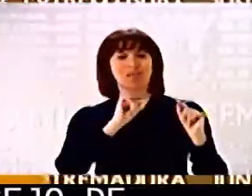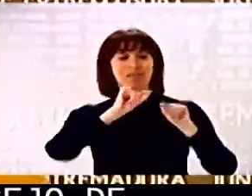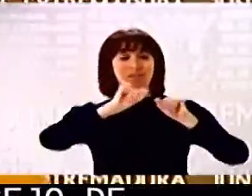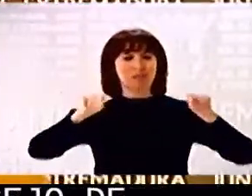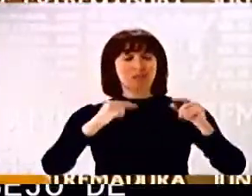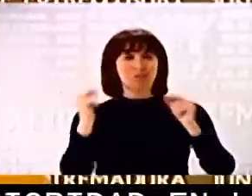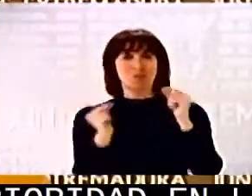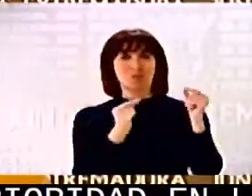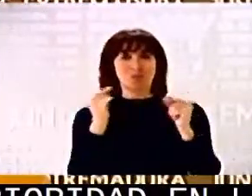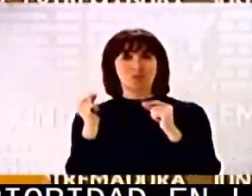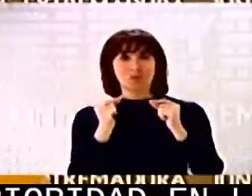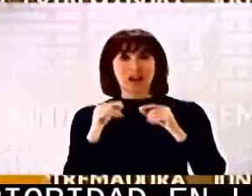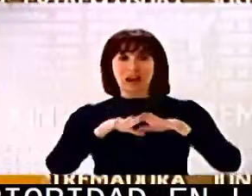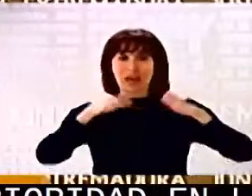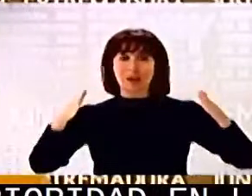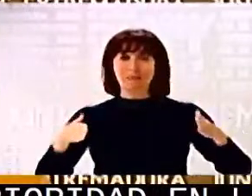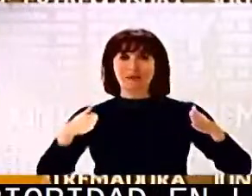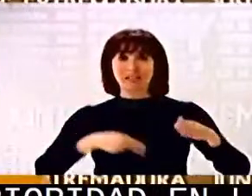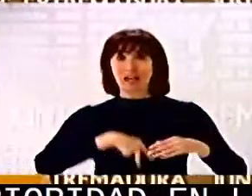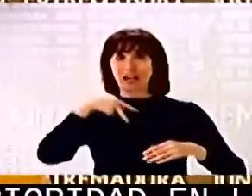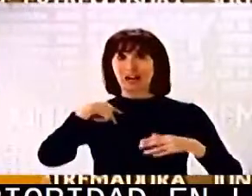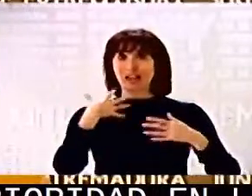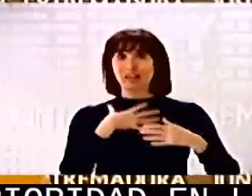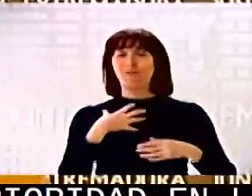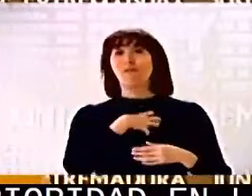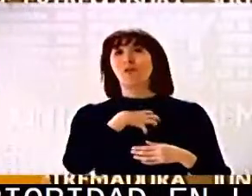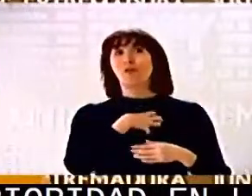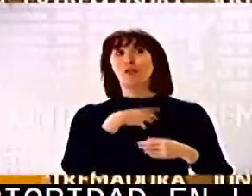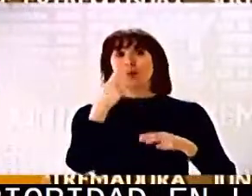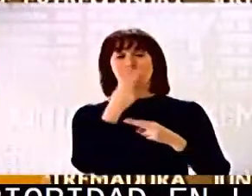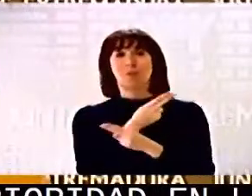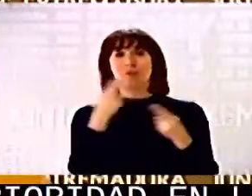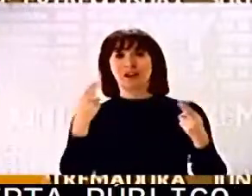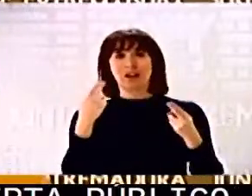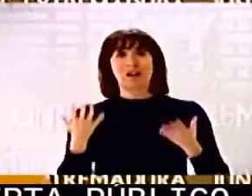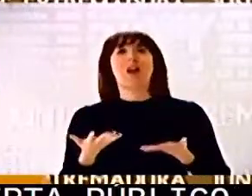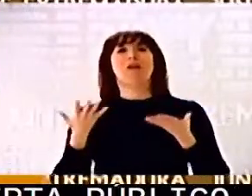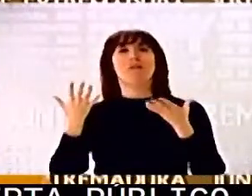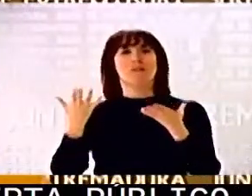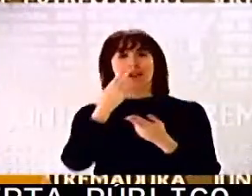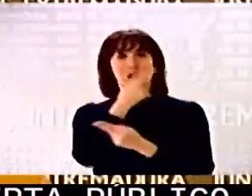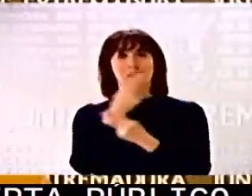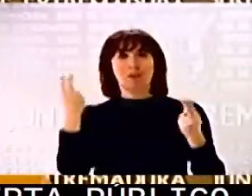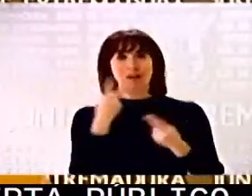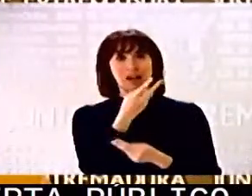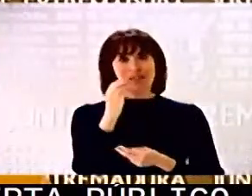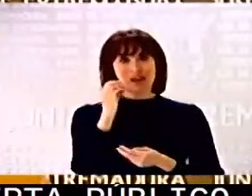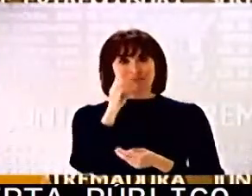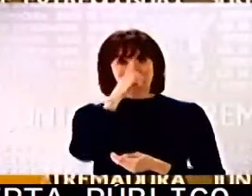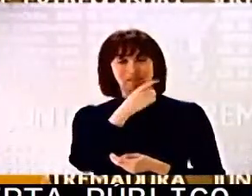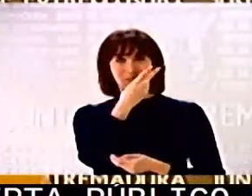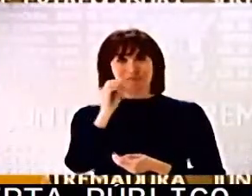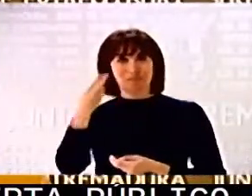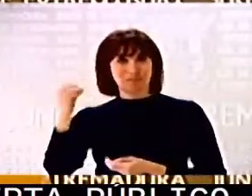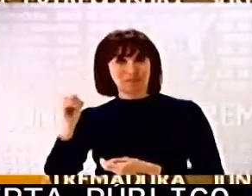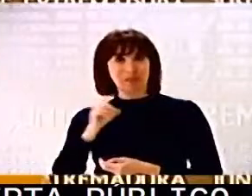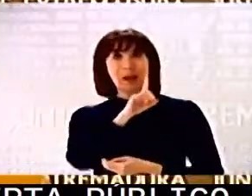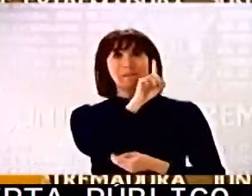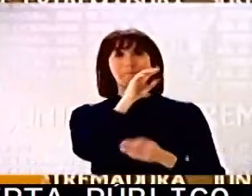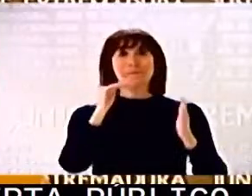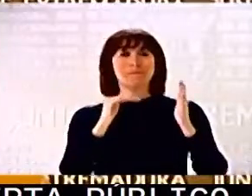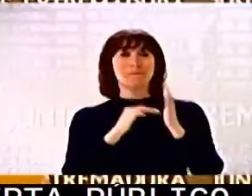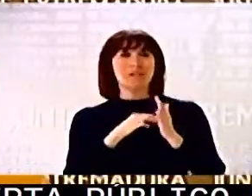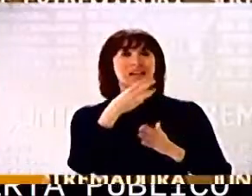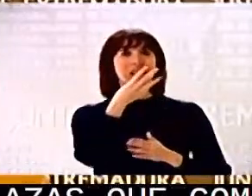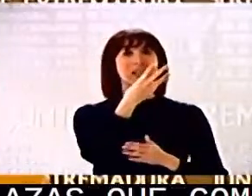en la Mesa General de Función Pública, la oferta pública de empleo correspondiente al año 20, 1.308 plazas que,